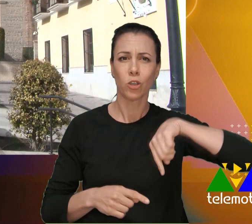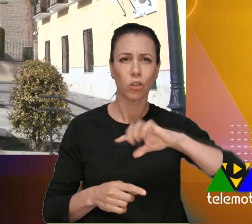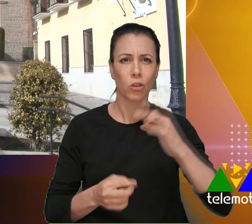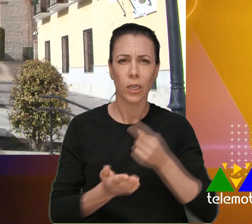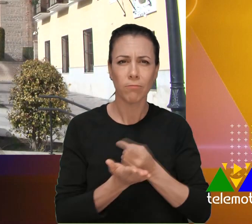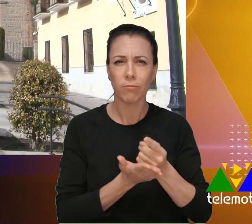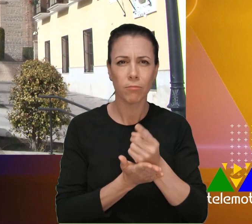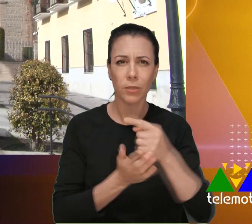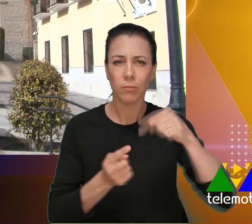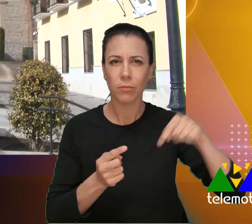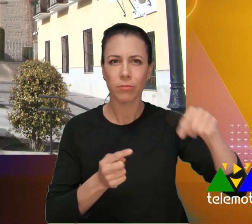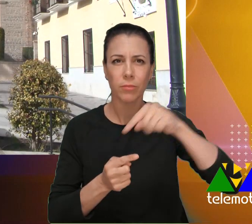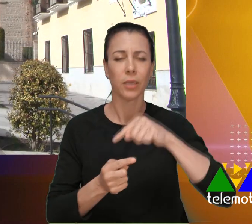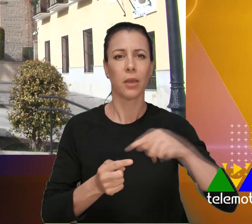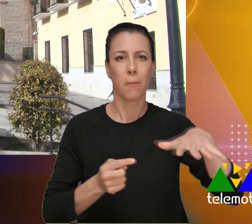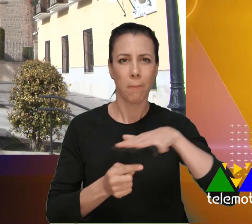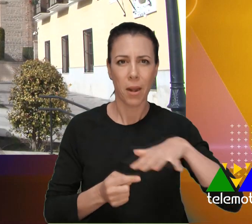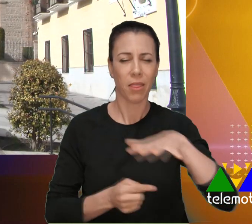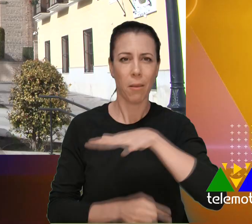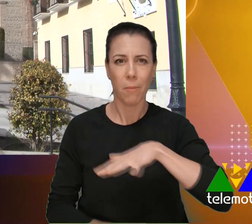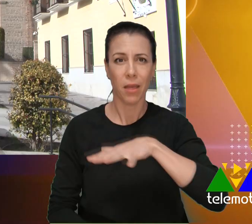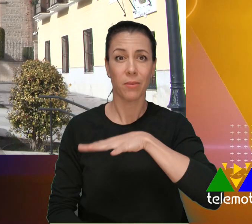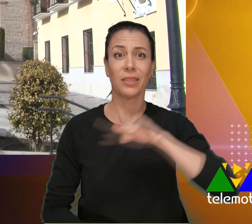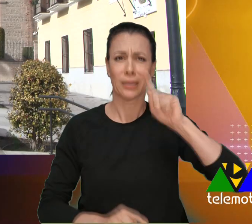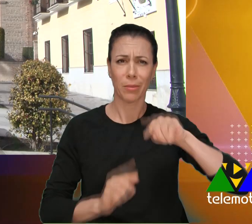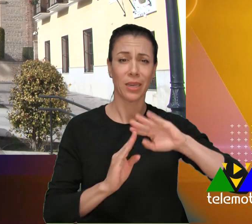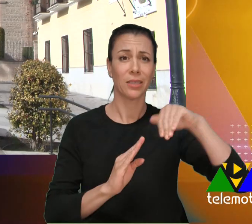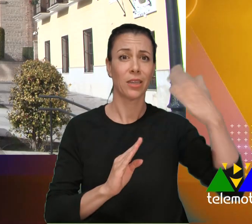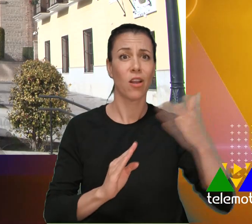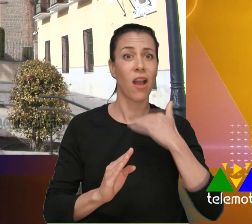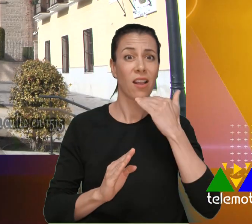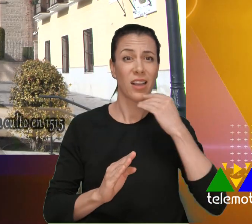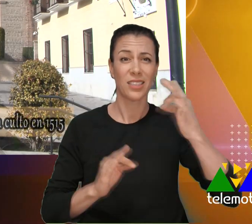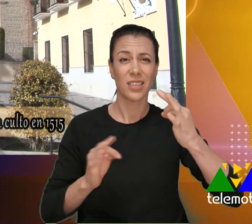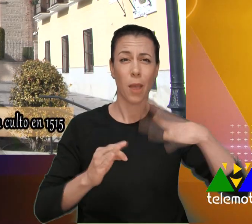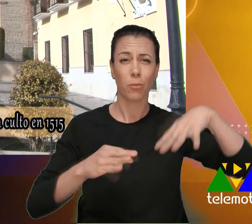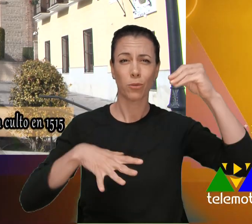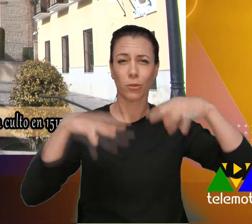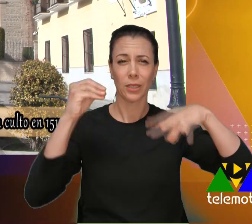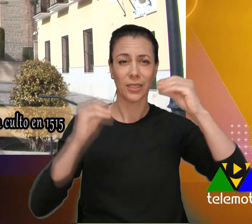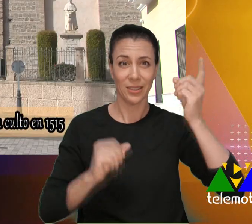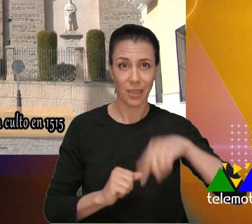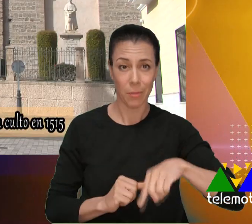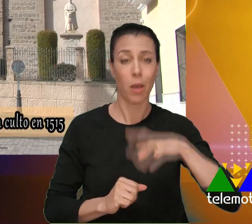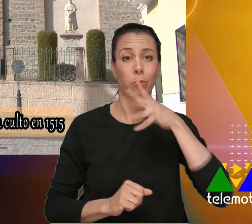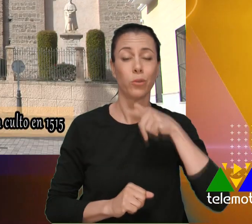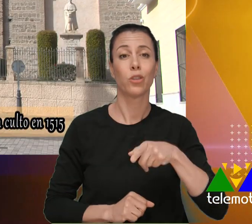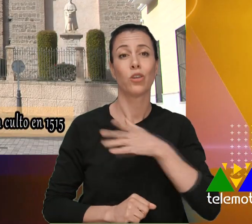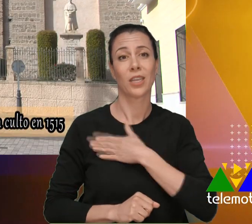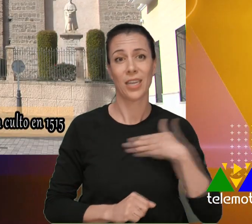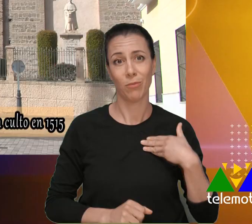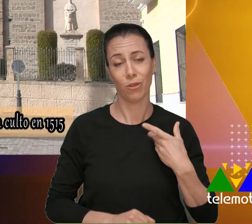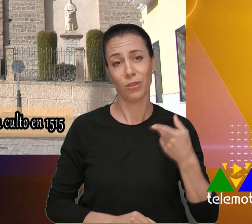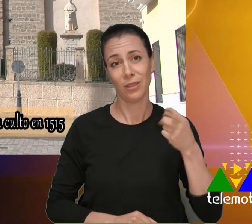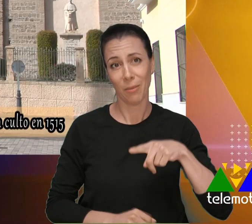calle, palmo a palmo, plaza a plaza e incluso también el exterior, casi monte a monte o montaña a montaña, pues también lo queremos hacer monumento